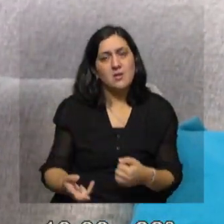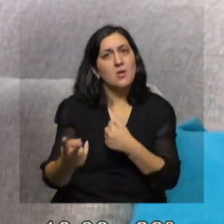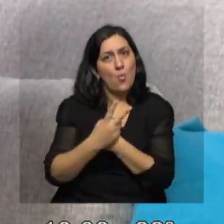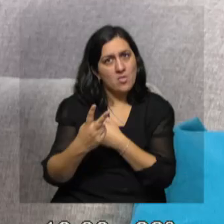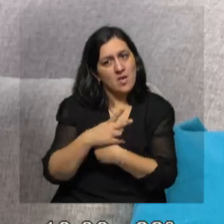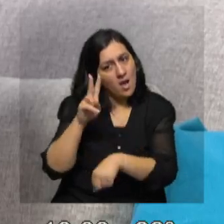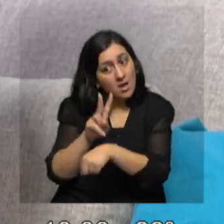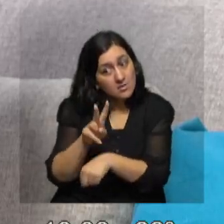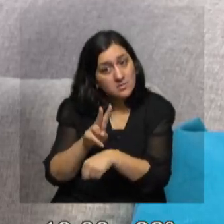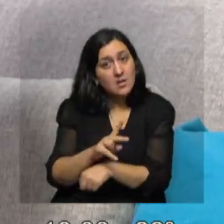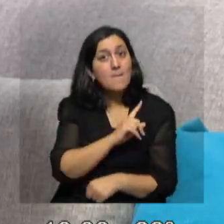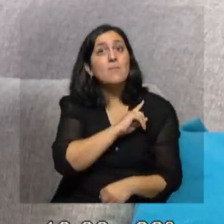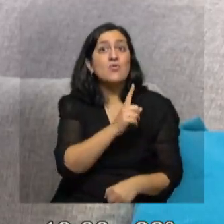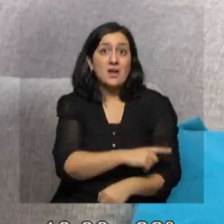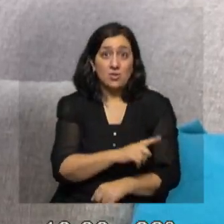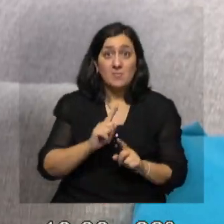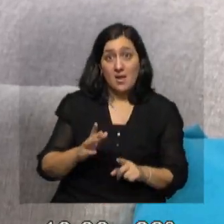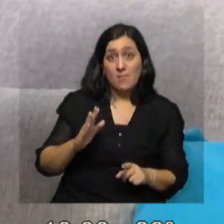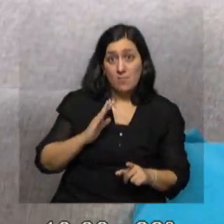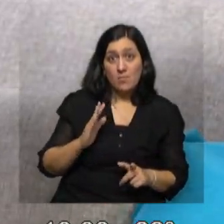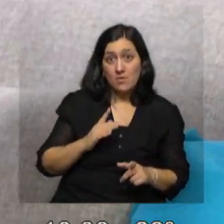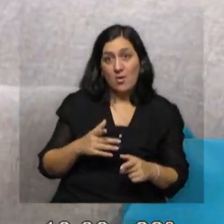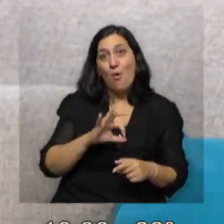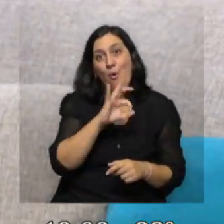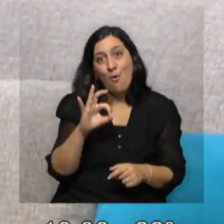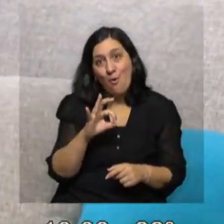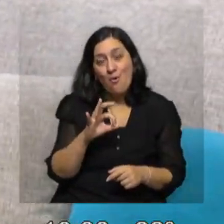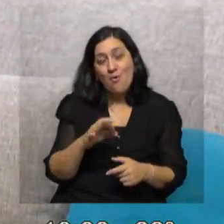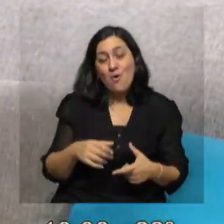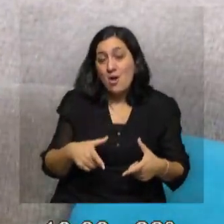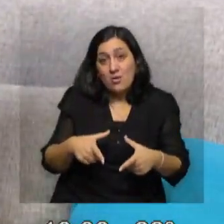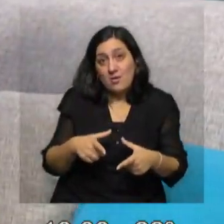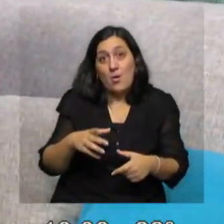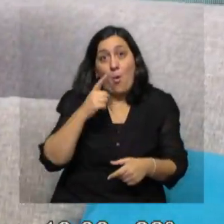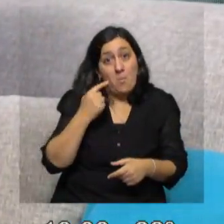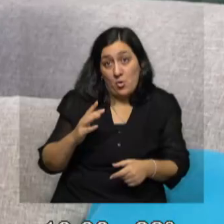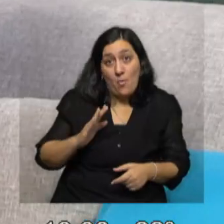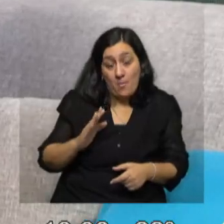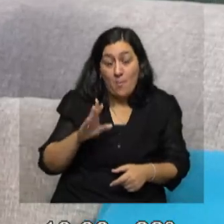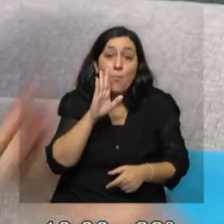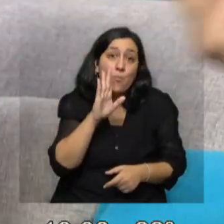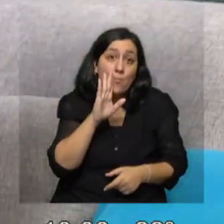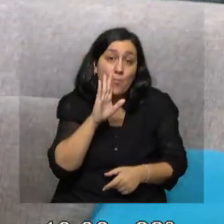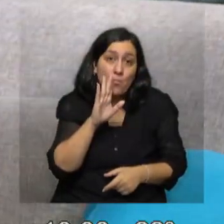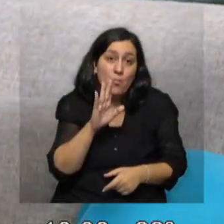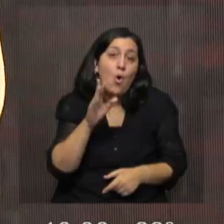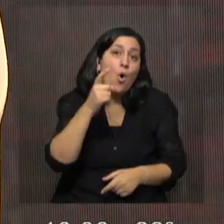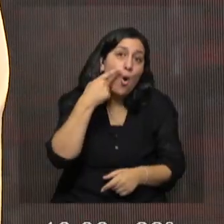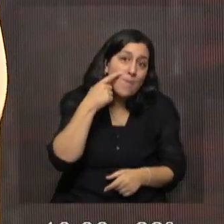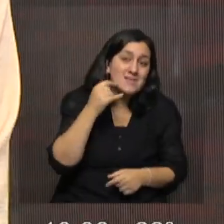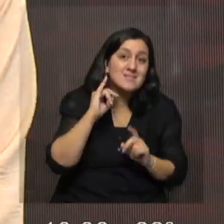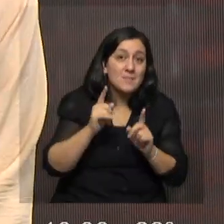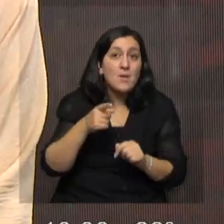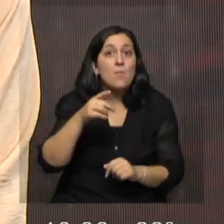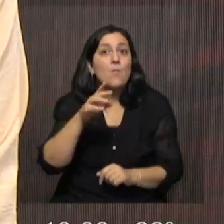cuidarnos, a empoderarnos nosotras o quienes tenemos vagina y conseguirnos de estos. Sí, o andar con favor. Estos en la cartera también.